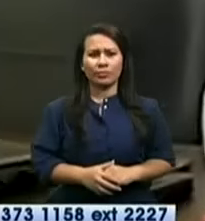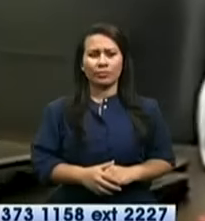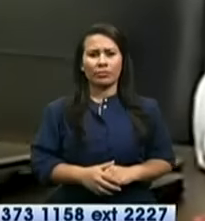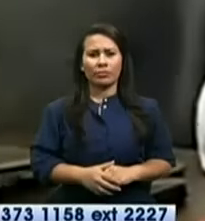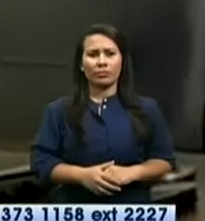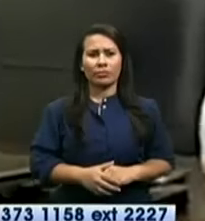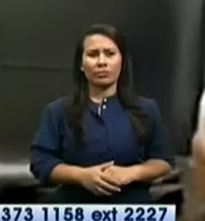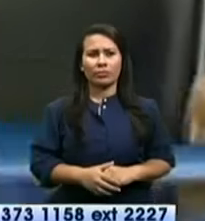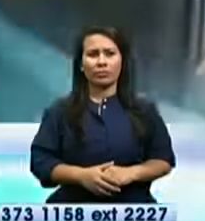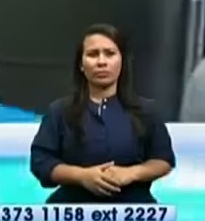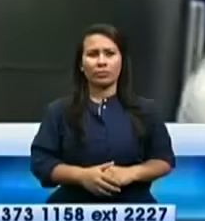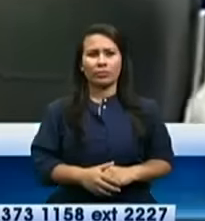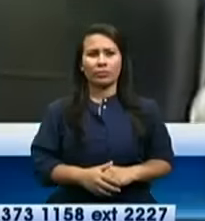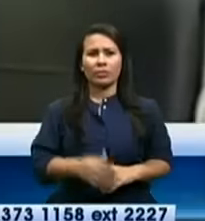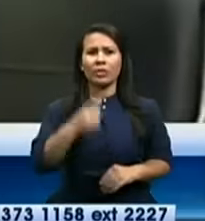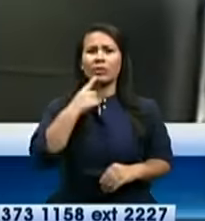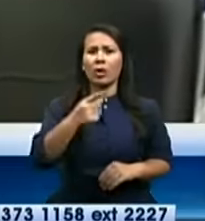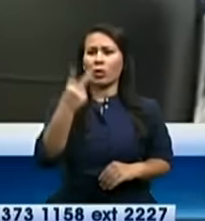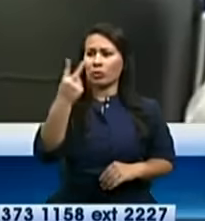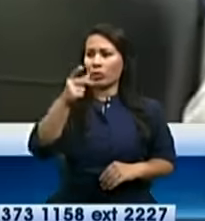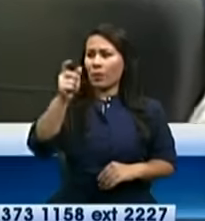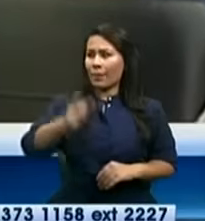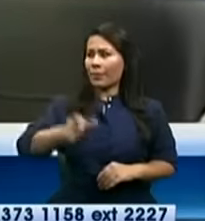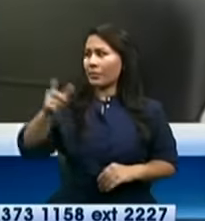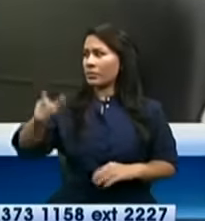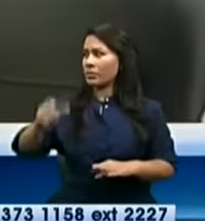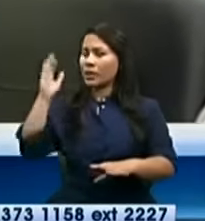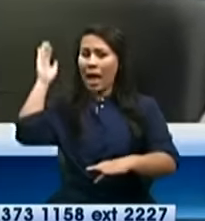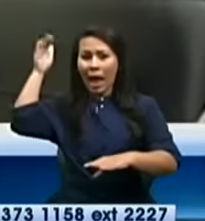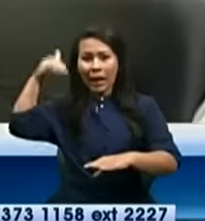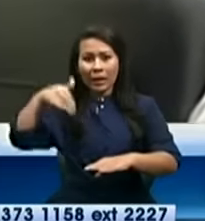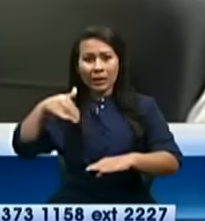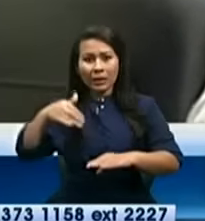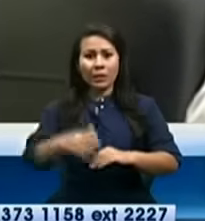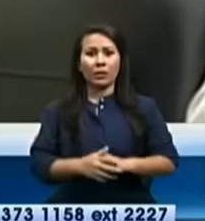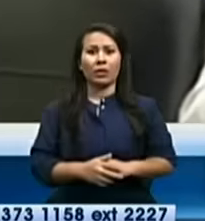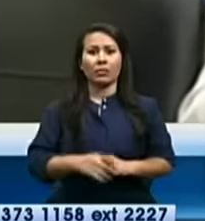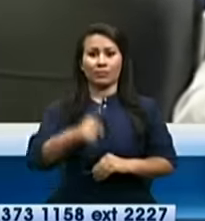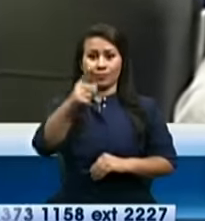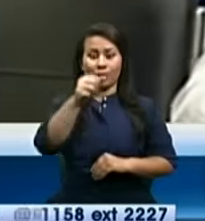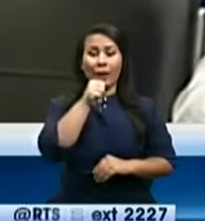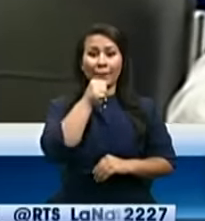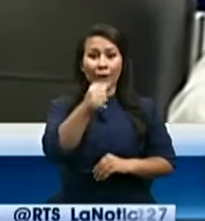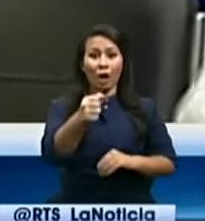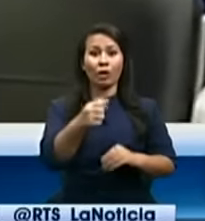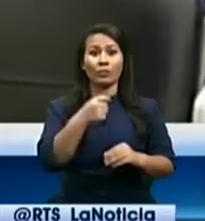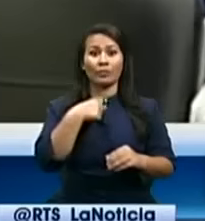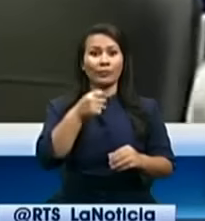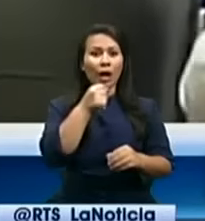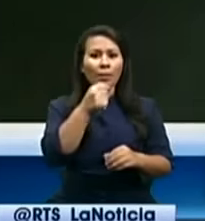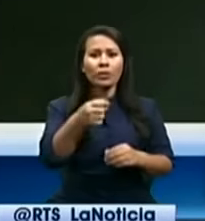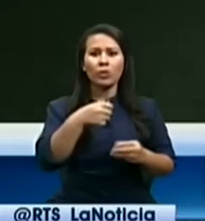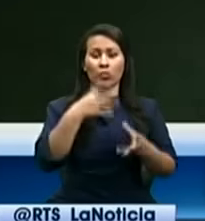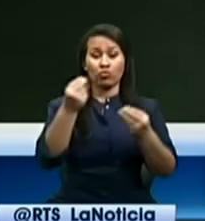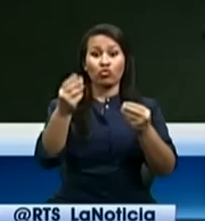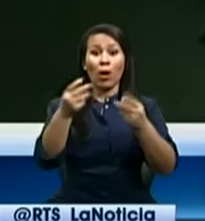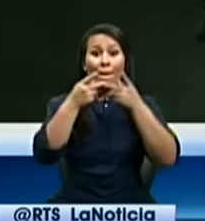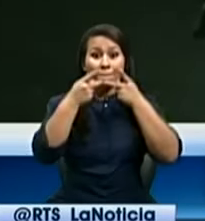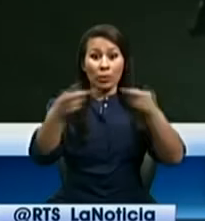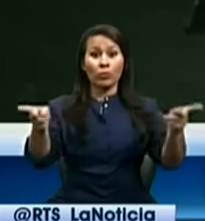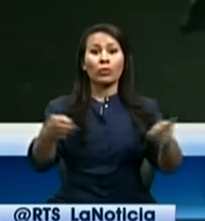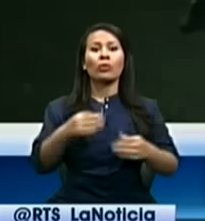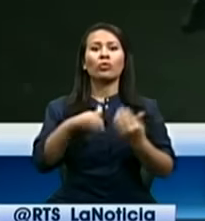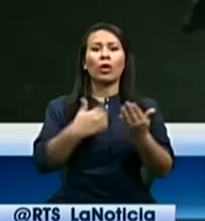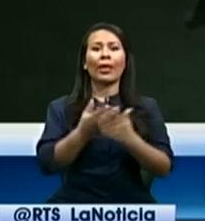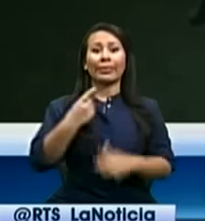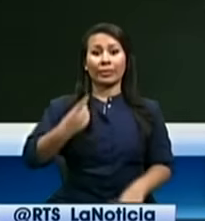Y le dijo que habían dos ciudadanas argentinas. Tras la rueda de prensa del ministro del Interior, José Serrano, donde dio a conocer